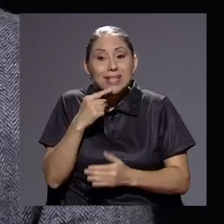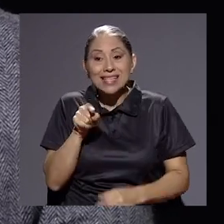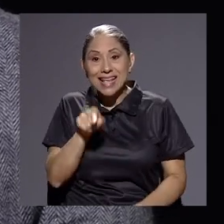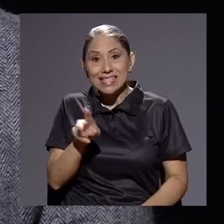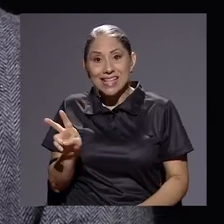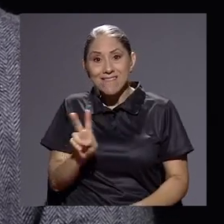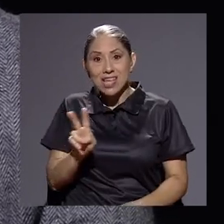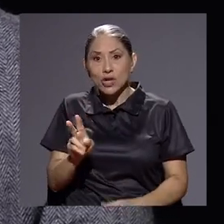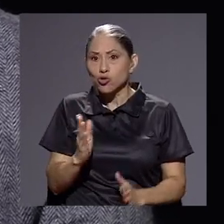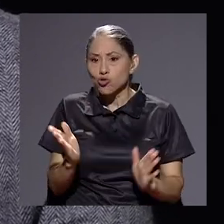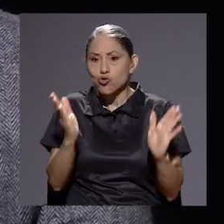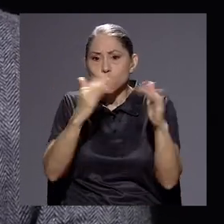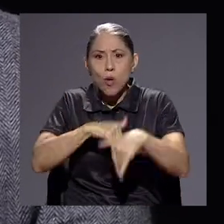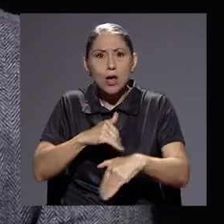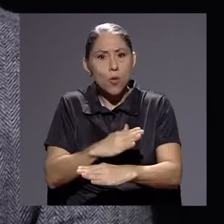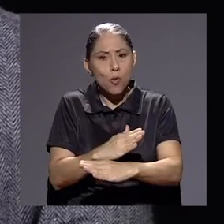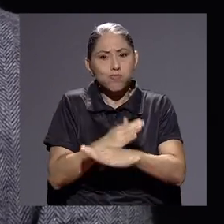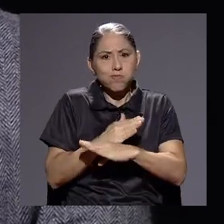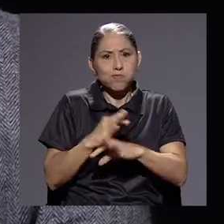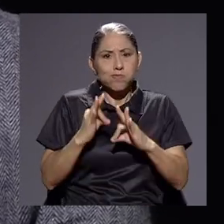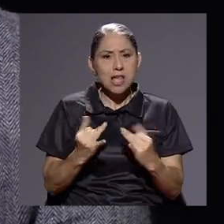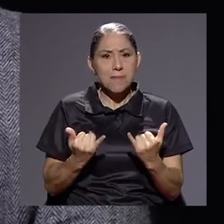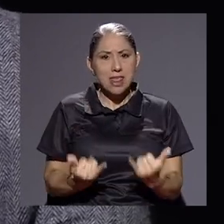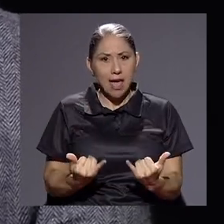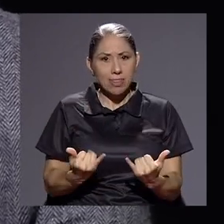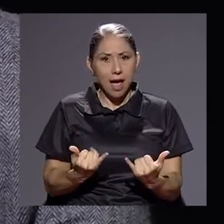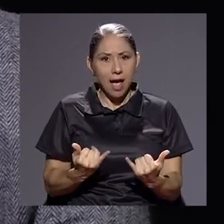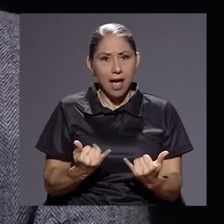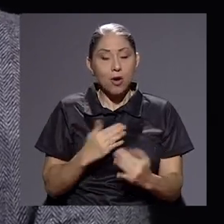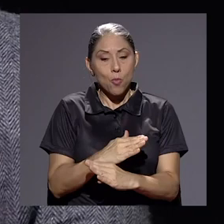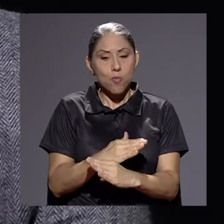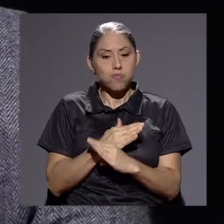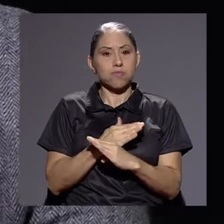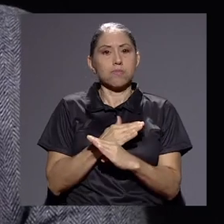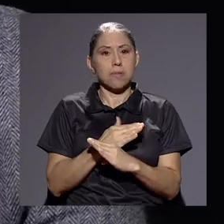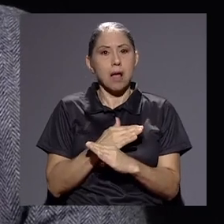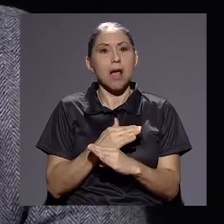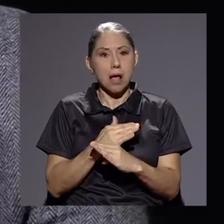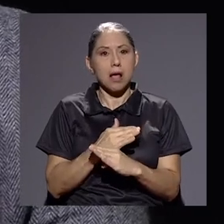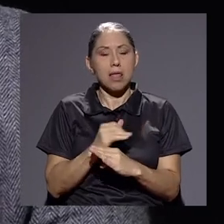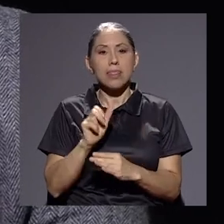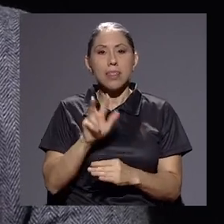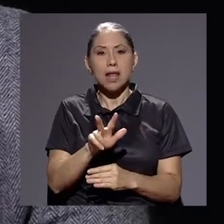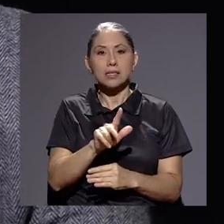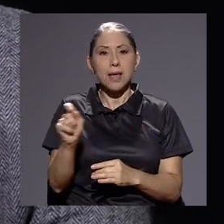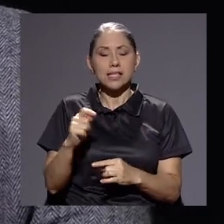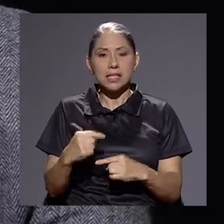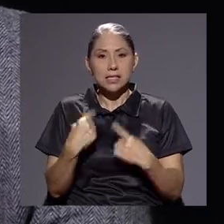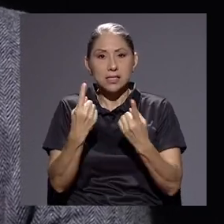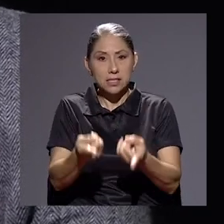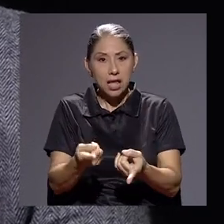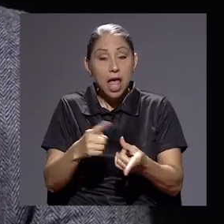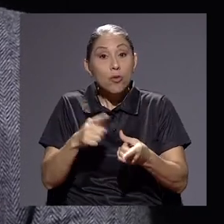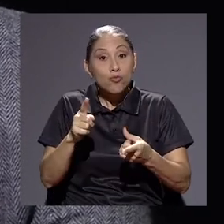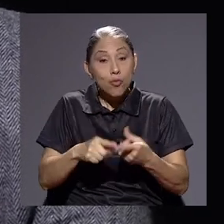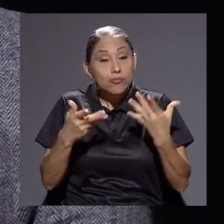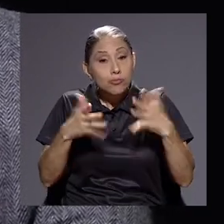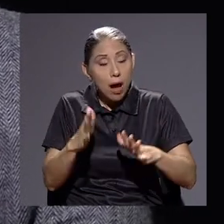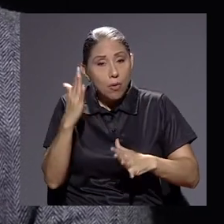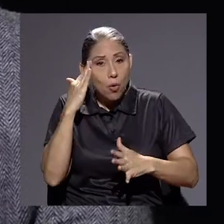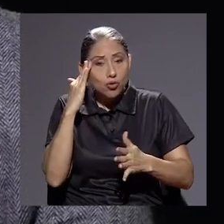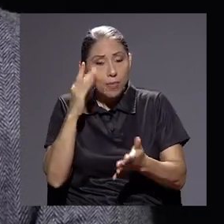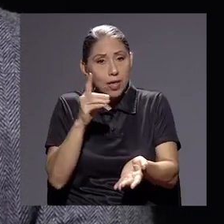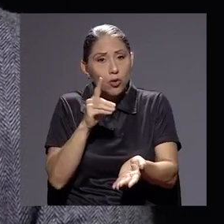no produce una inmunidad inmediata, o si la hace es por 3 meses. Entonces, hay un conocimiento médico